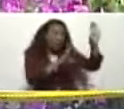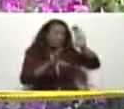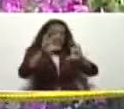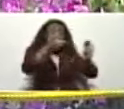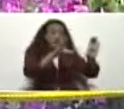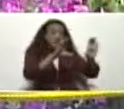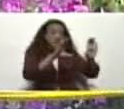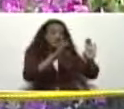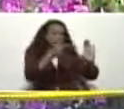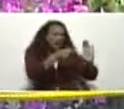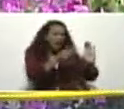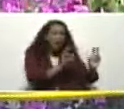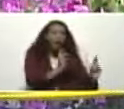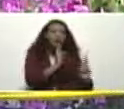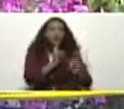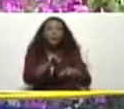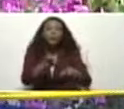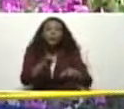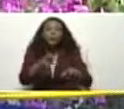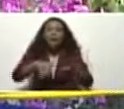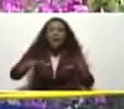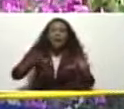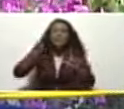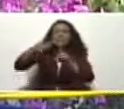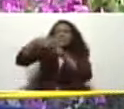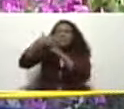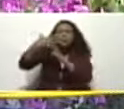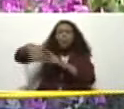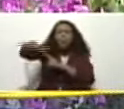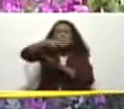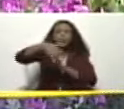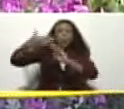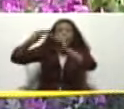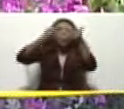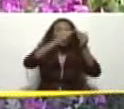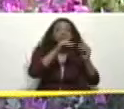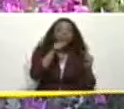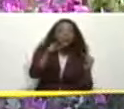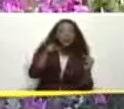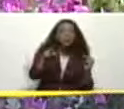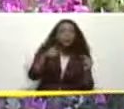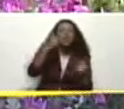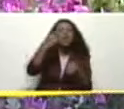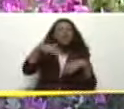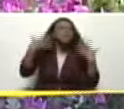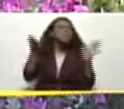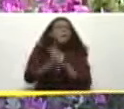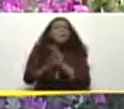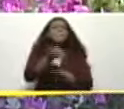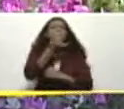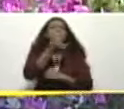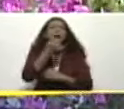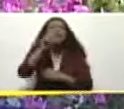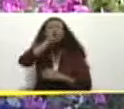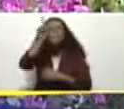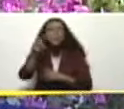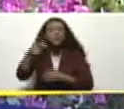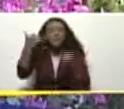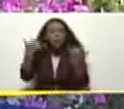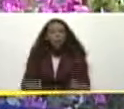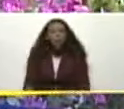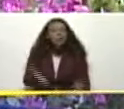llamada a responder las grandes interrogantes y necesidades del